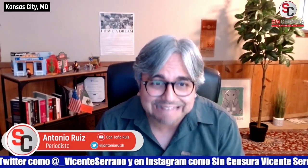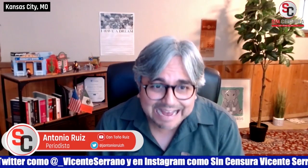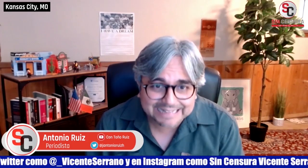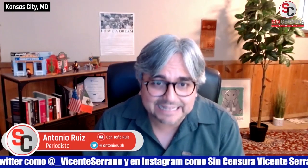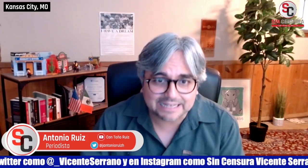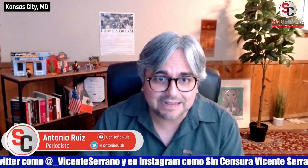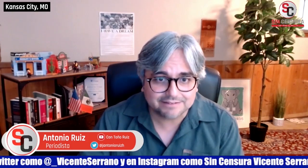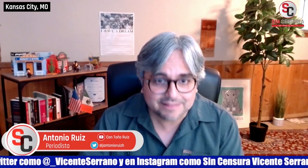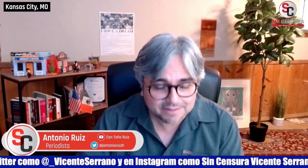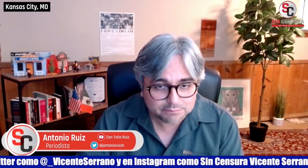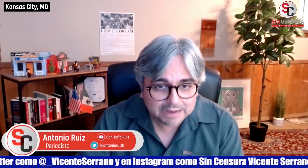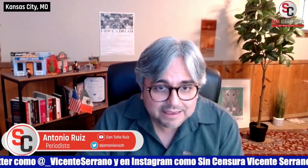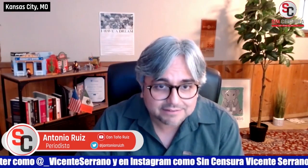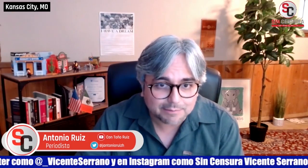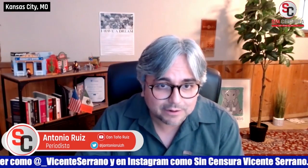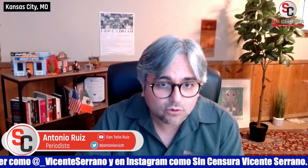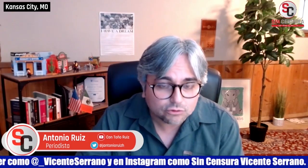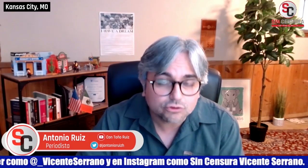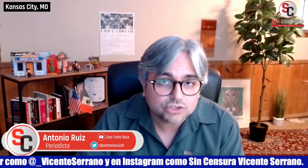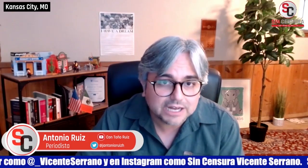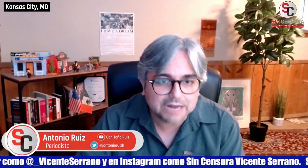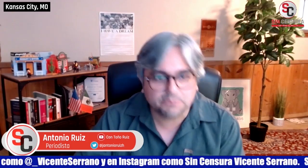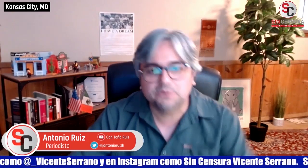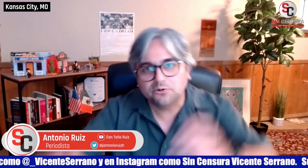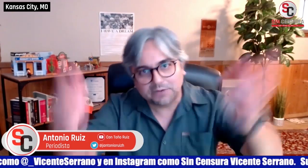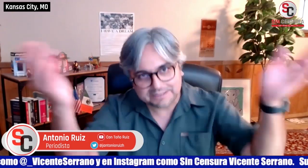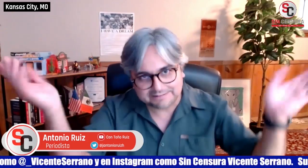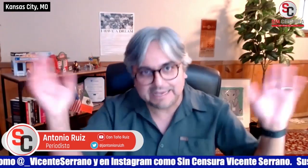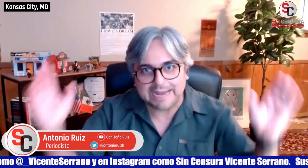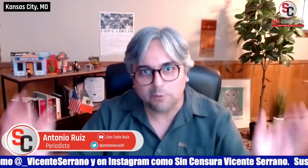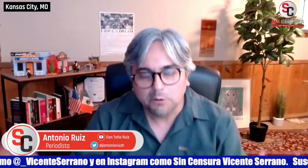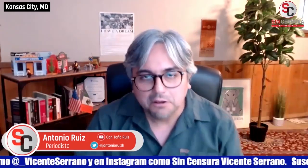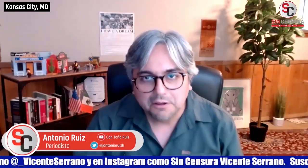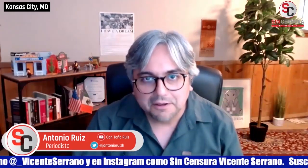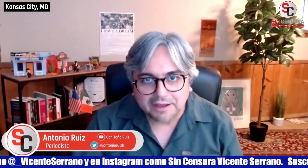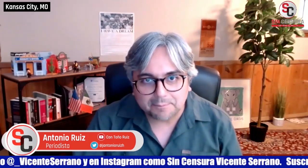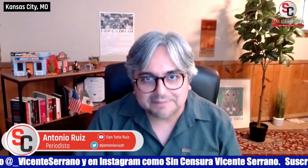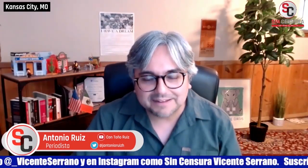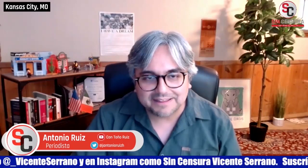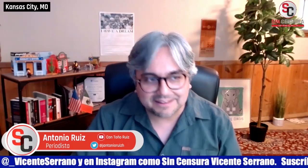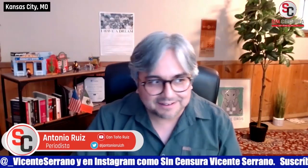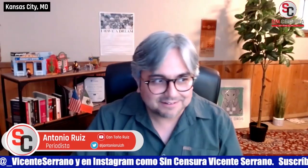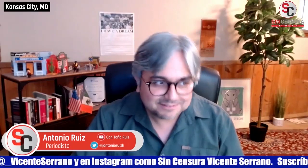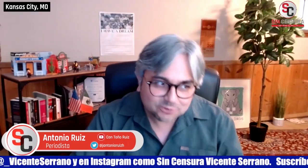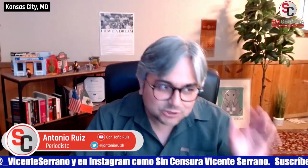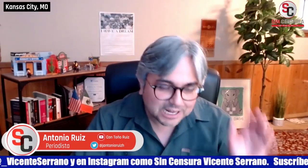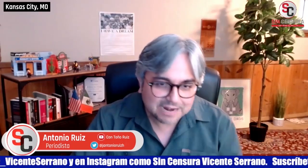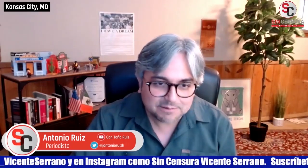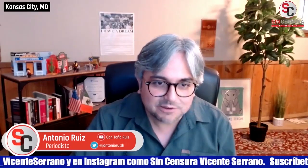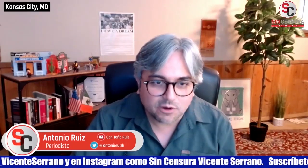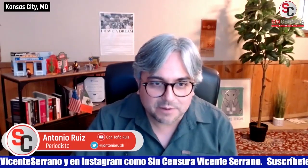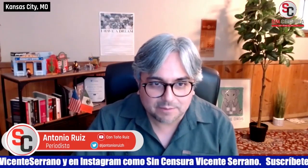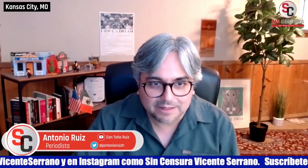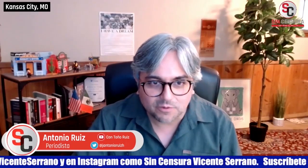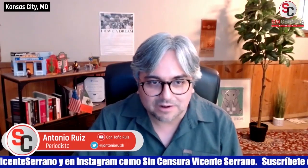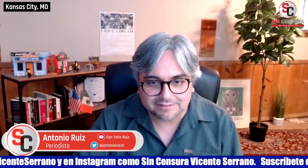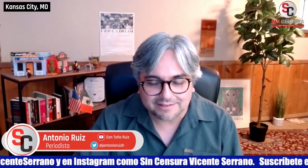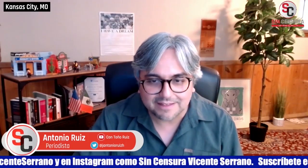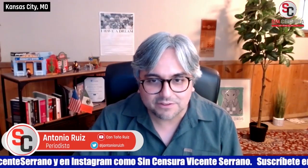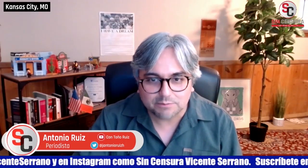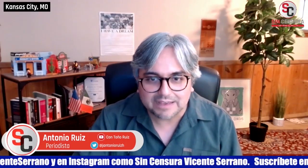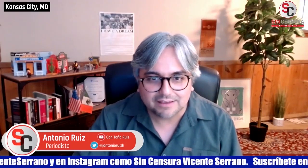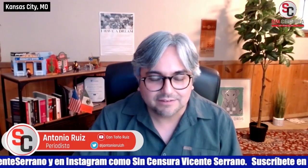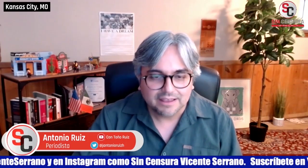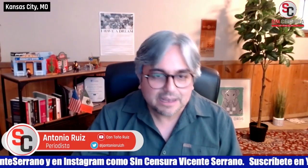a pesar de que las deidades mayas hablaron con Xochitl Gálvez, bueno, eso es lo que dice ella, ¿no? A pesar de que Xochitl Gálvez dijo haber hablado con